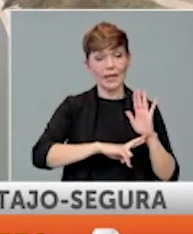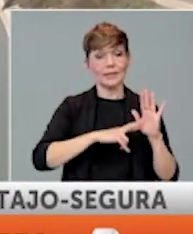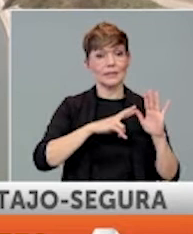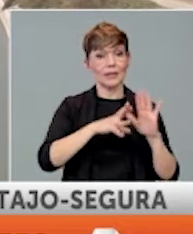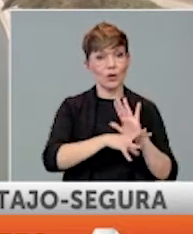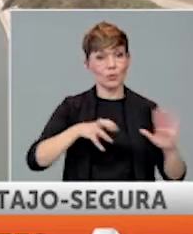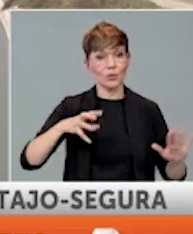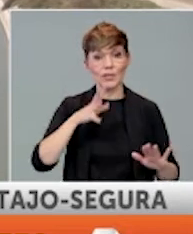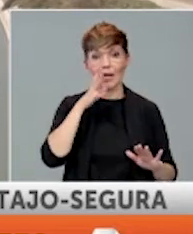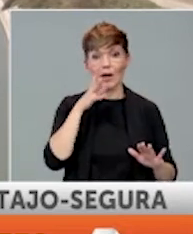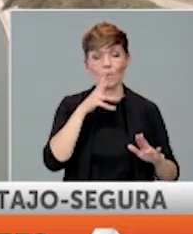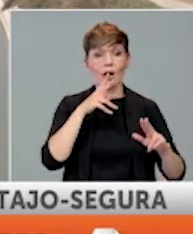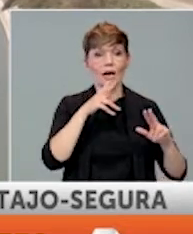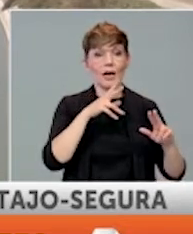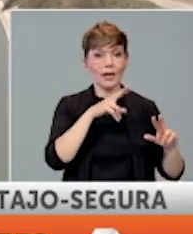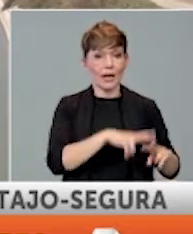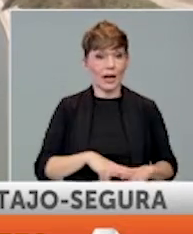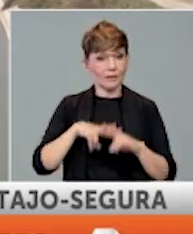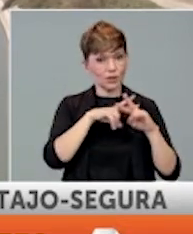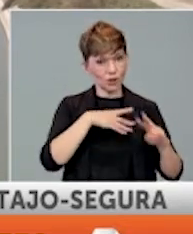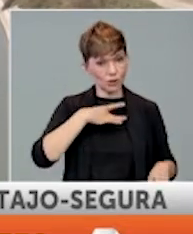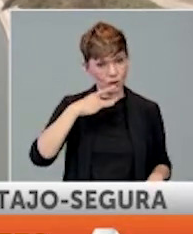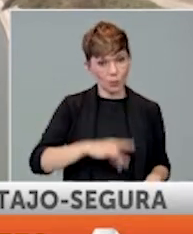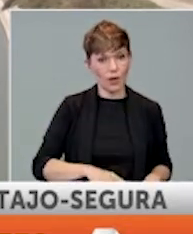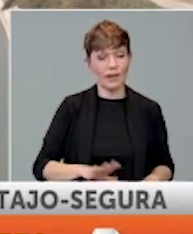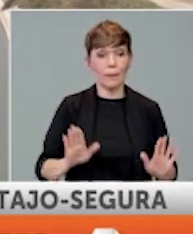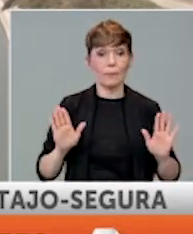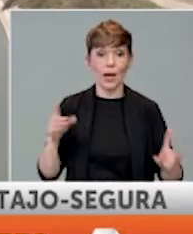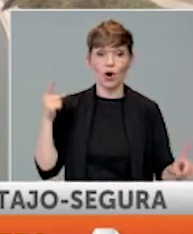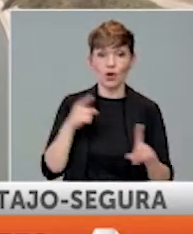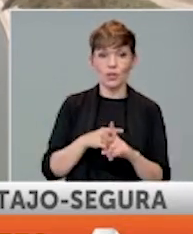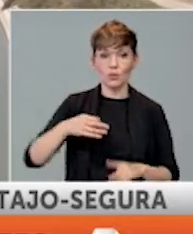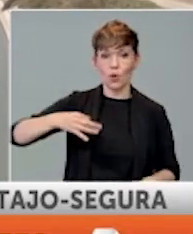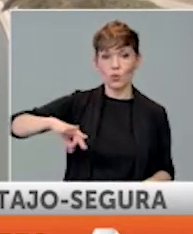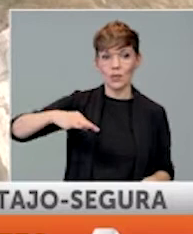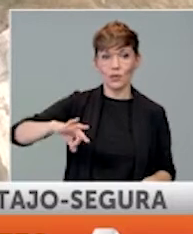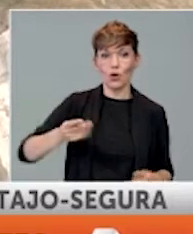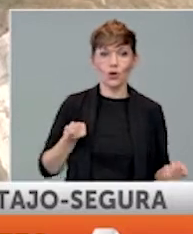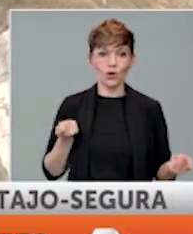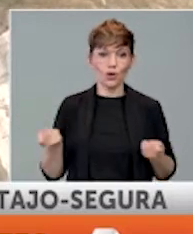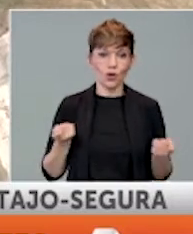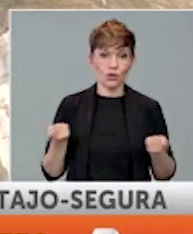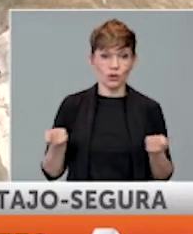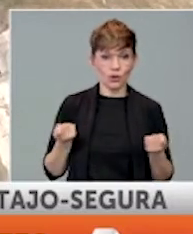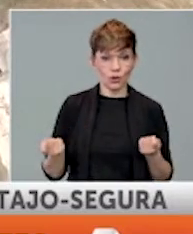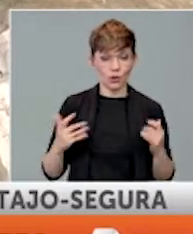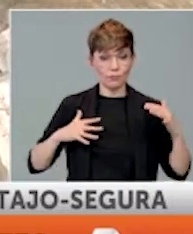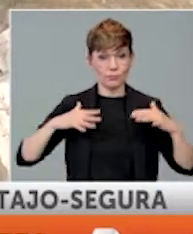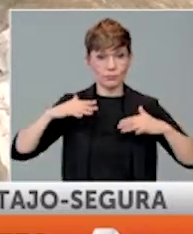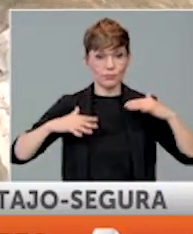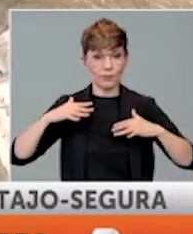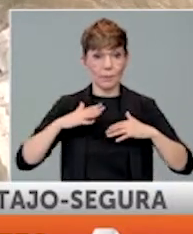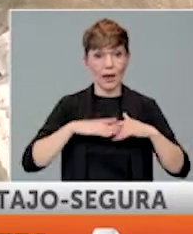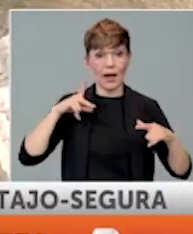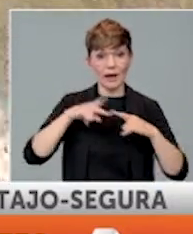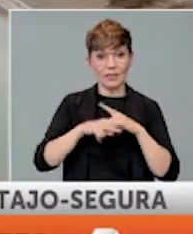al único objetivo, como le he dicho antes, de conseguir una mayor regularidad y evitar caer en situaciones de